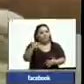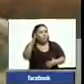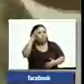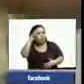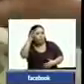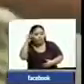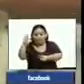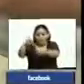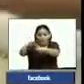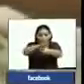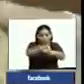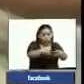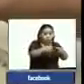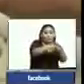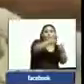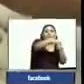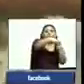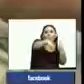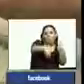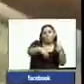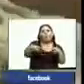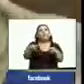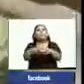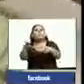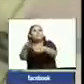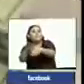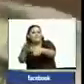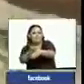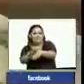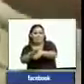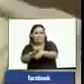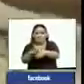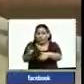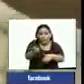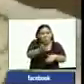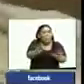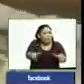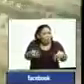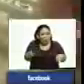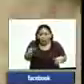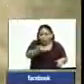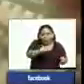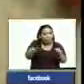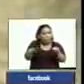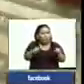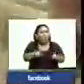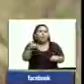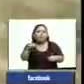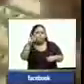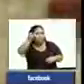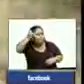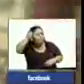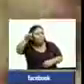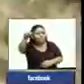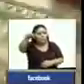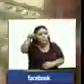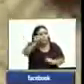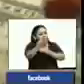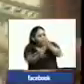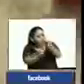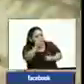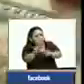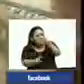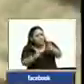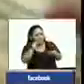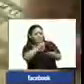los votos de Gana y también del FMLN. Estas dos fracciones han sido bastante críticas en el análisis